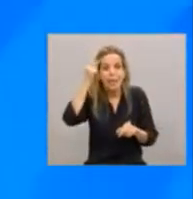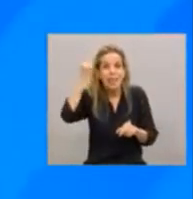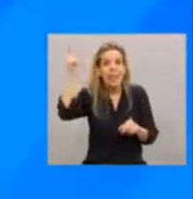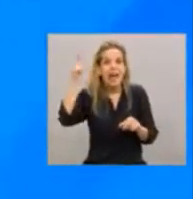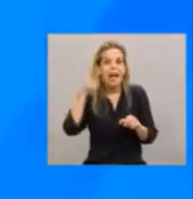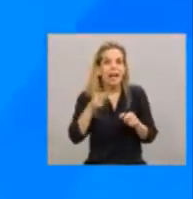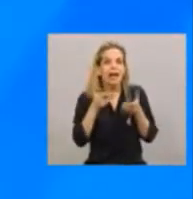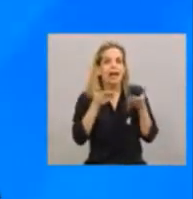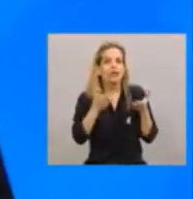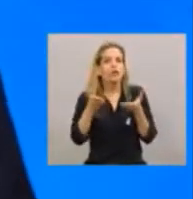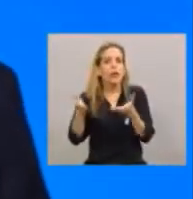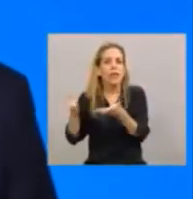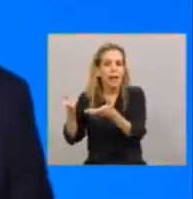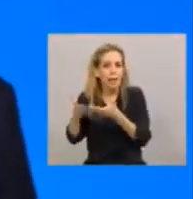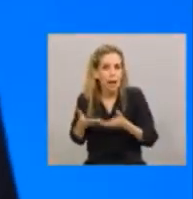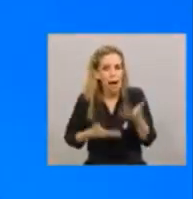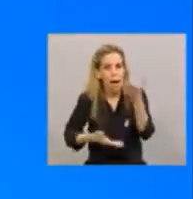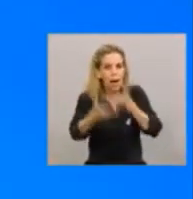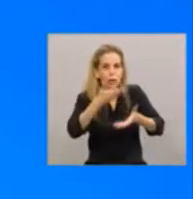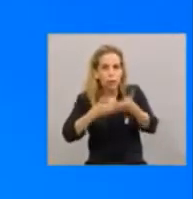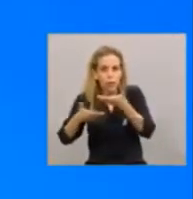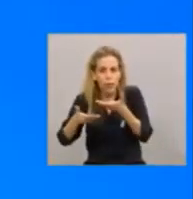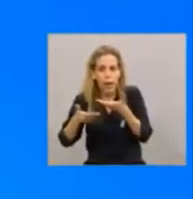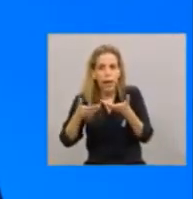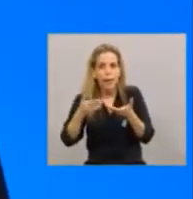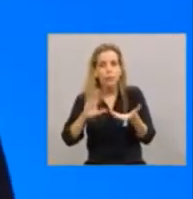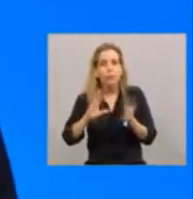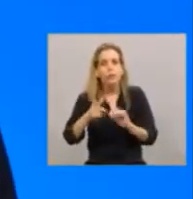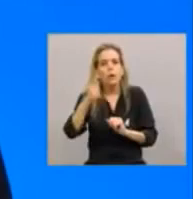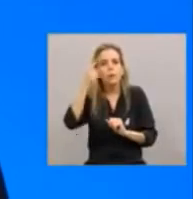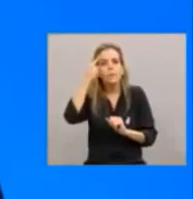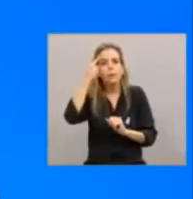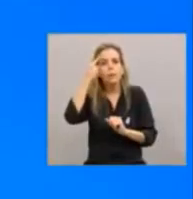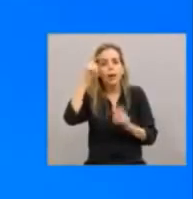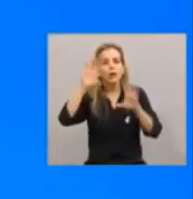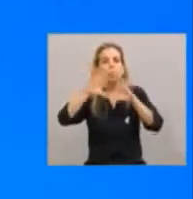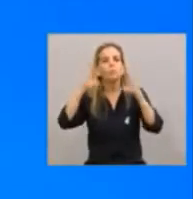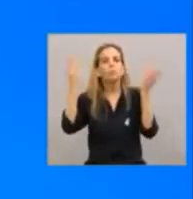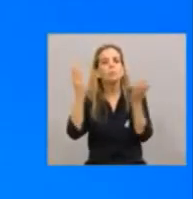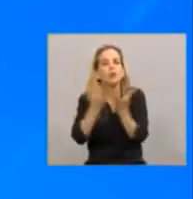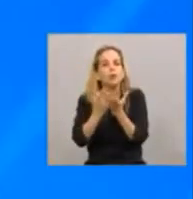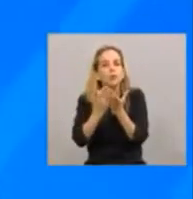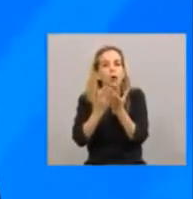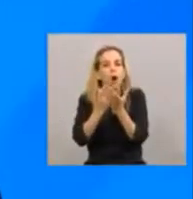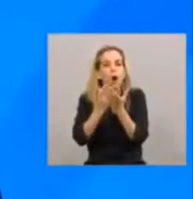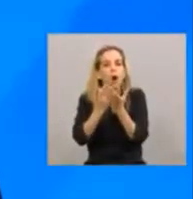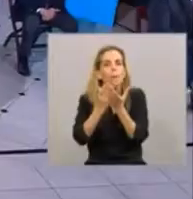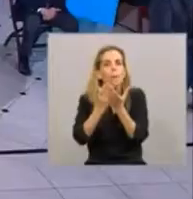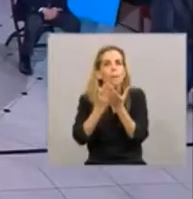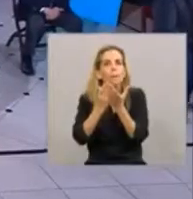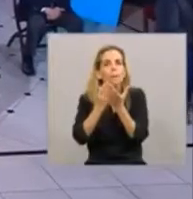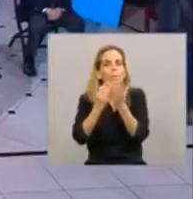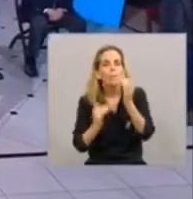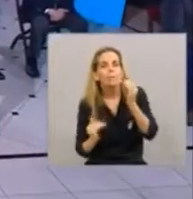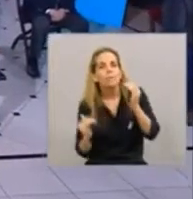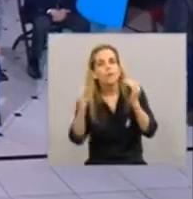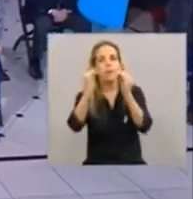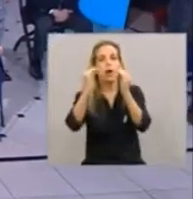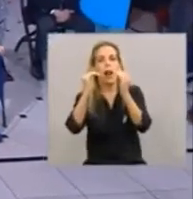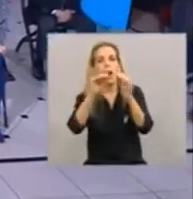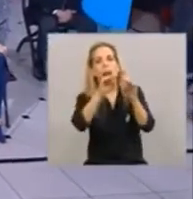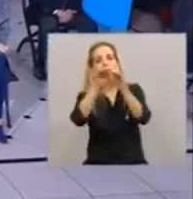nos obliga a pensar en un mundo más igual este es el